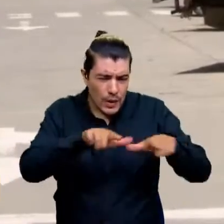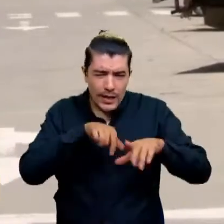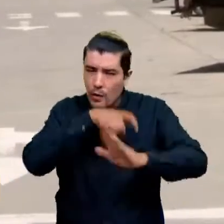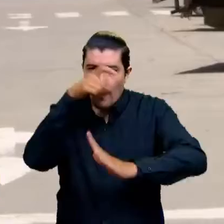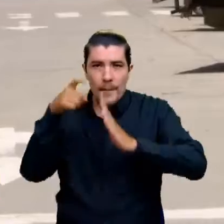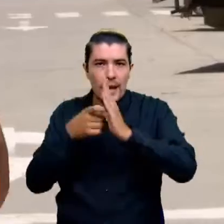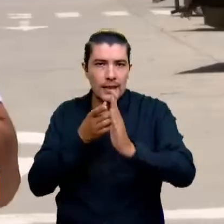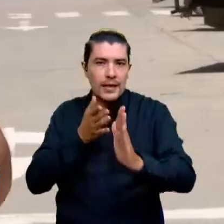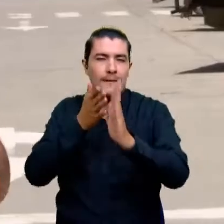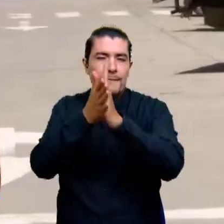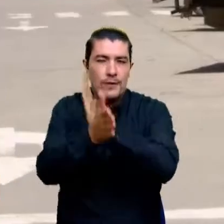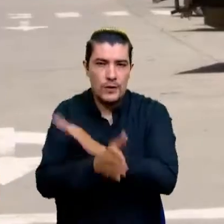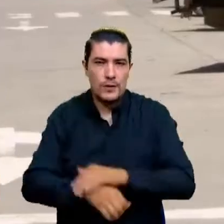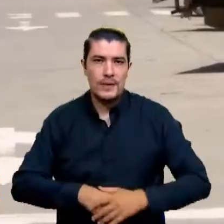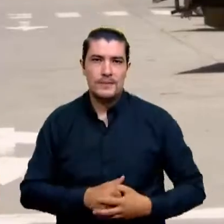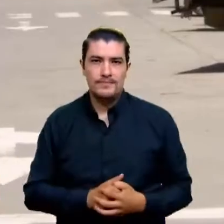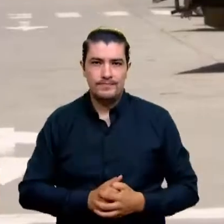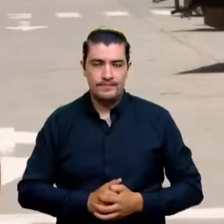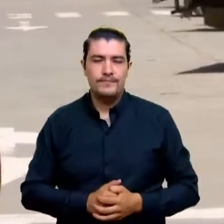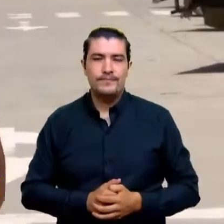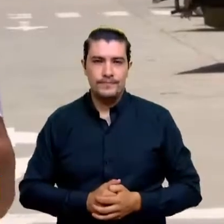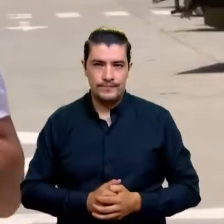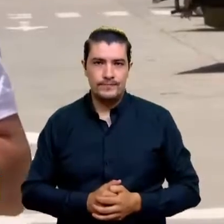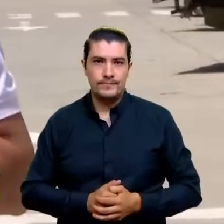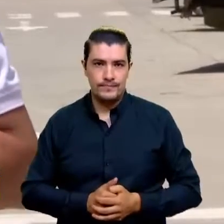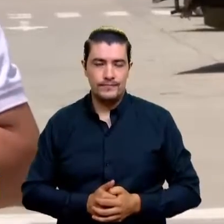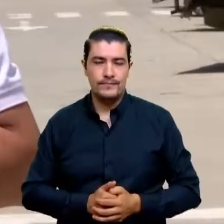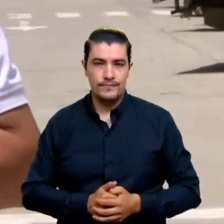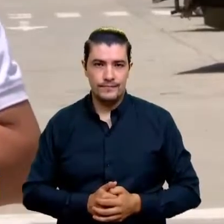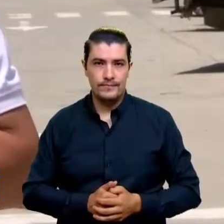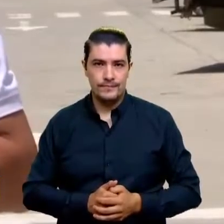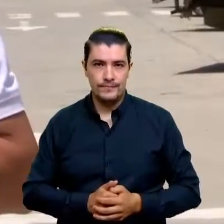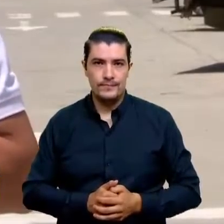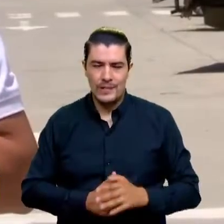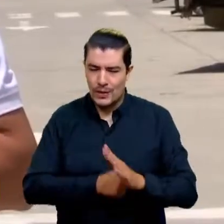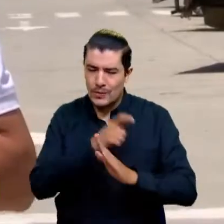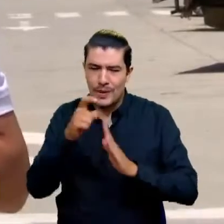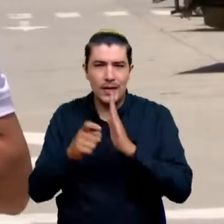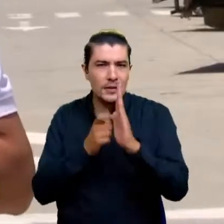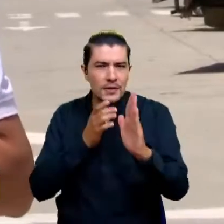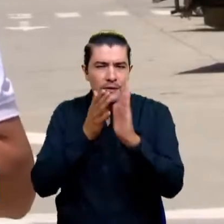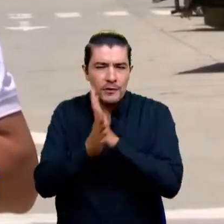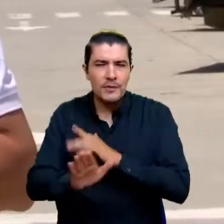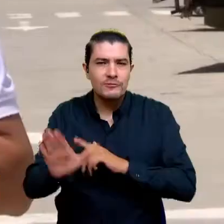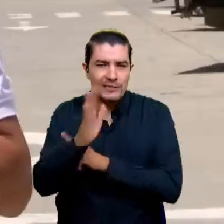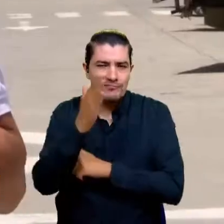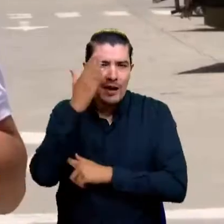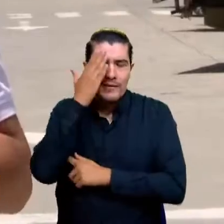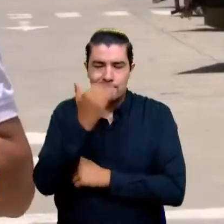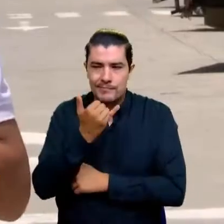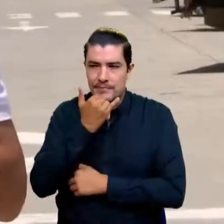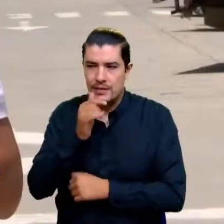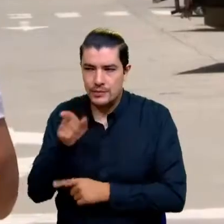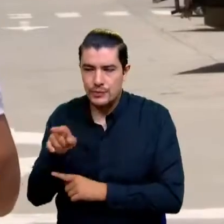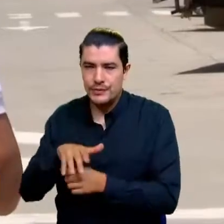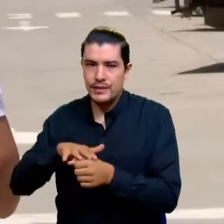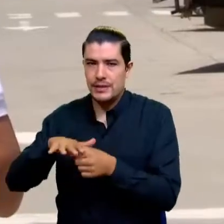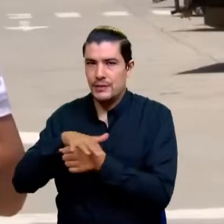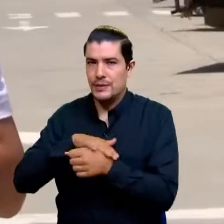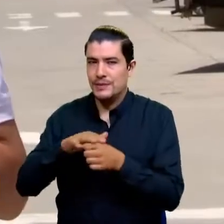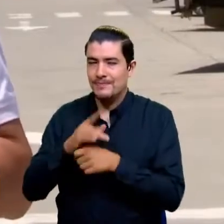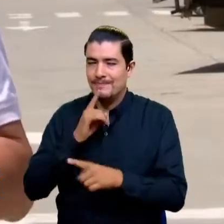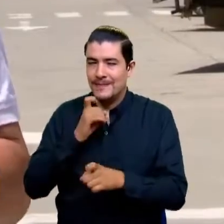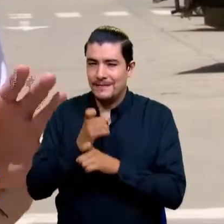necesaria para no dejar ni un solo detalle sin informar frente a esta situación complicada, difícil, triste que vivimos